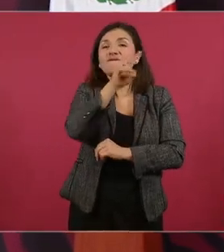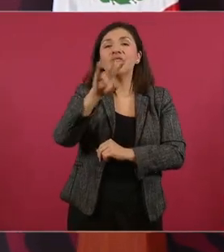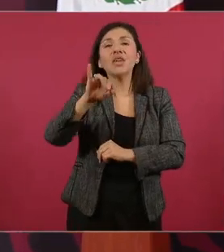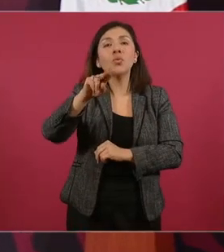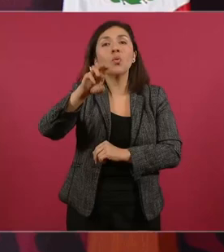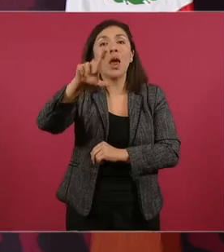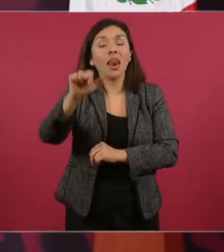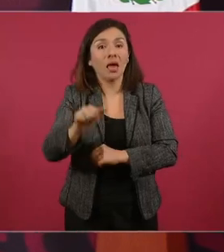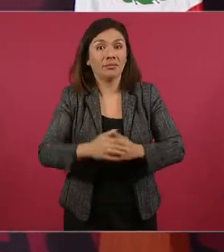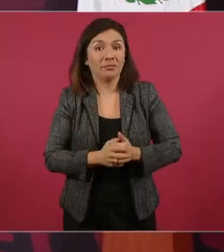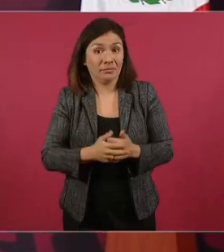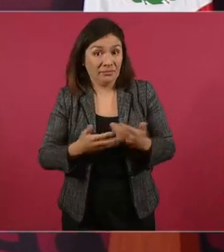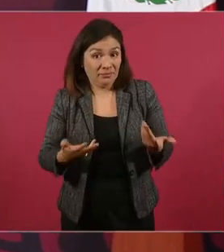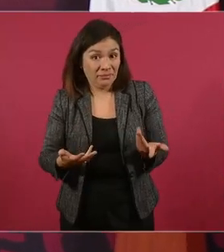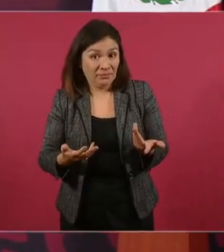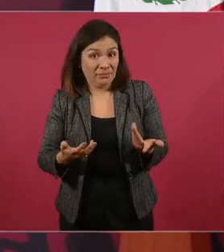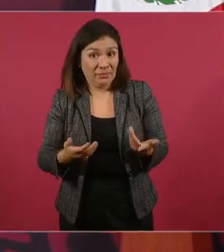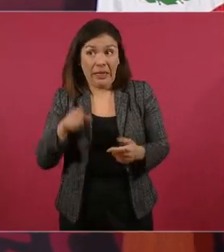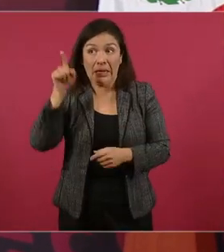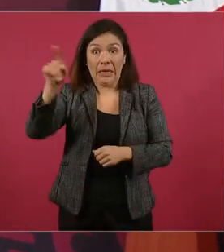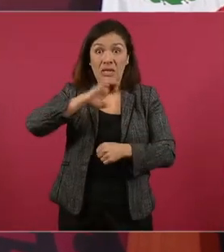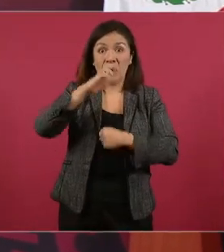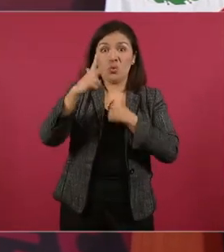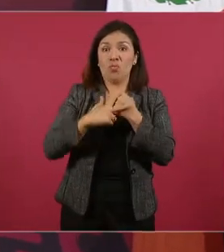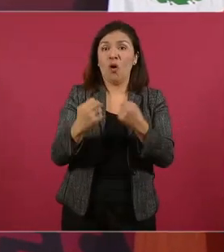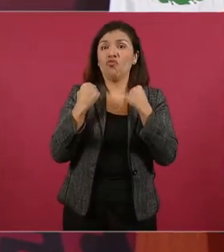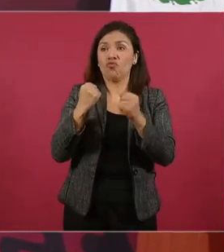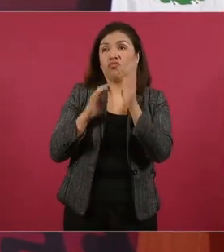Y eso que nos trajeron la civilización,